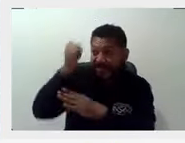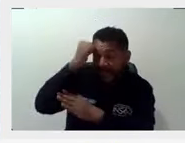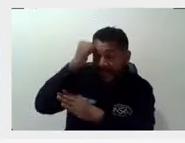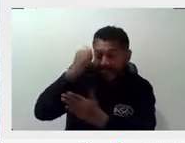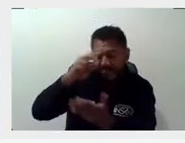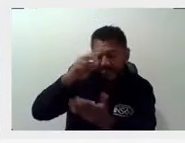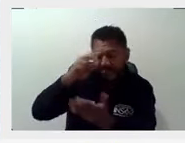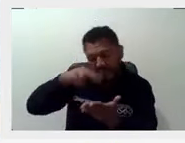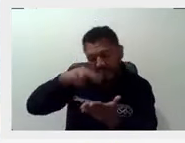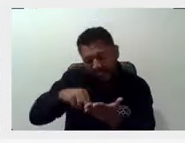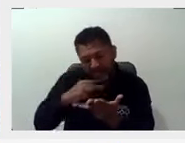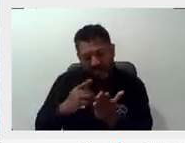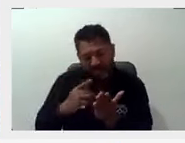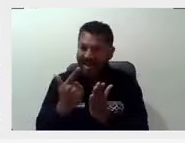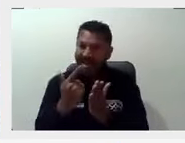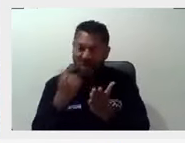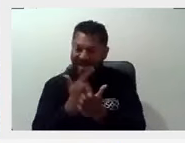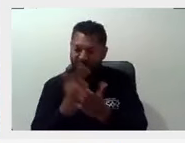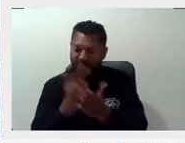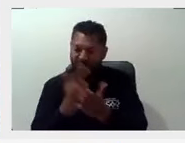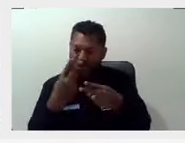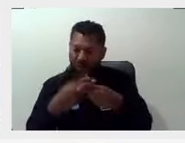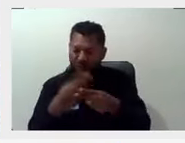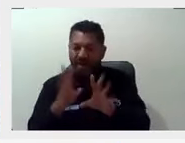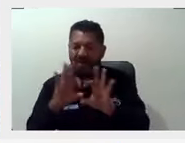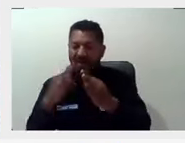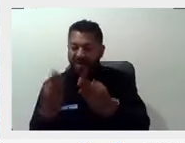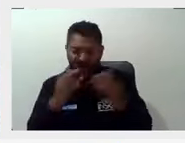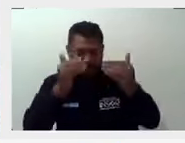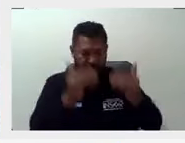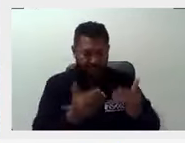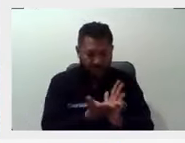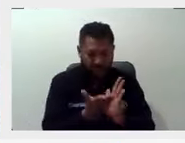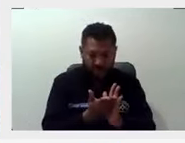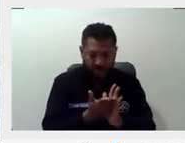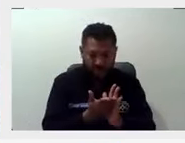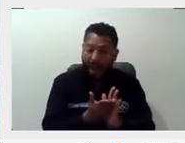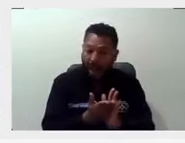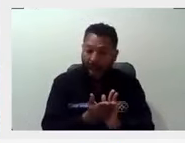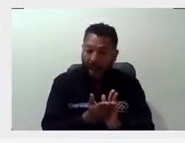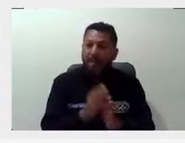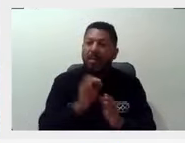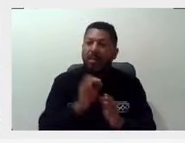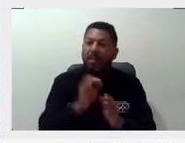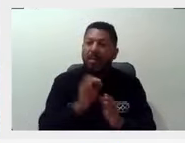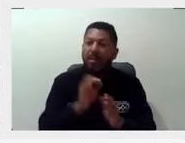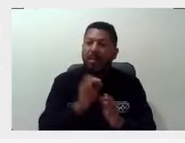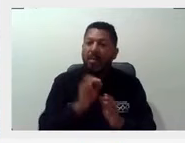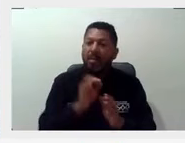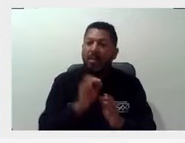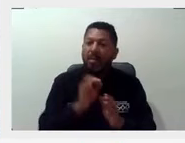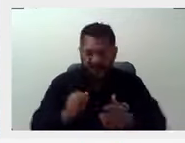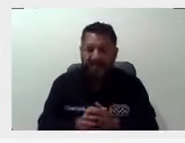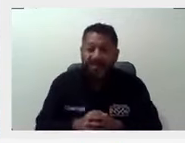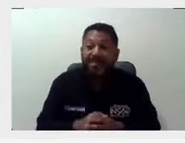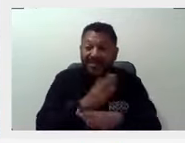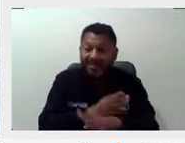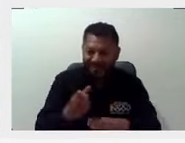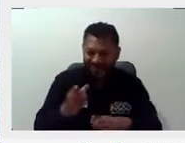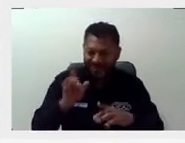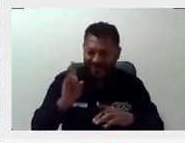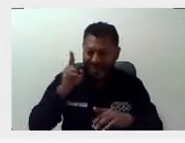y Educación. Les vamos a dejar los links donde los pueden bajar, consultar. Ahí, por ejemplo, trabajamos lo que han sido esas tensiones de la